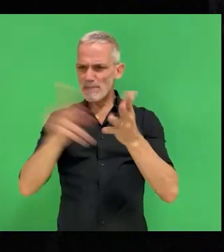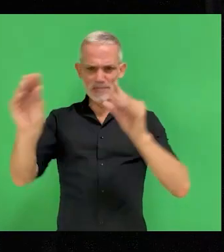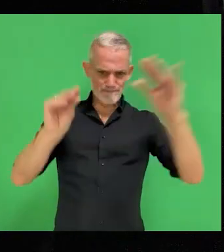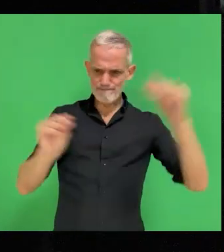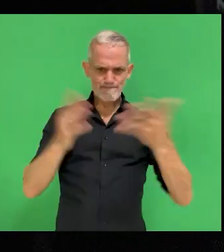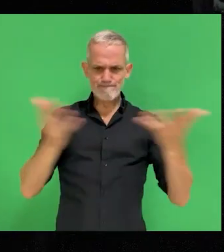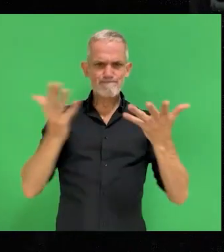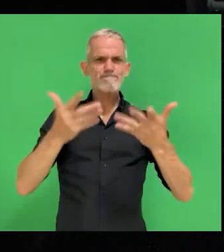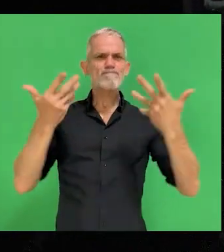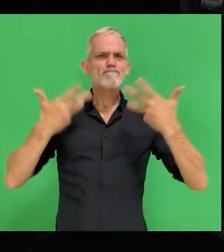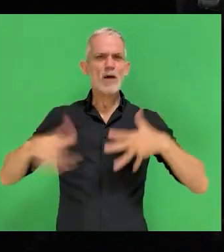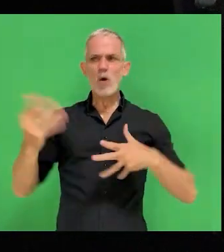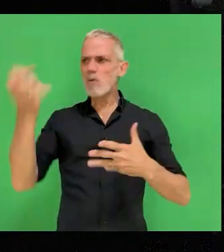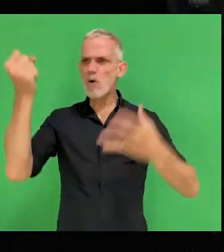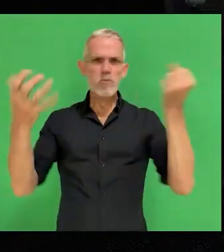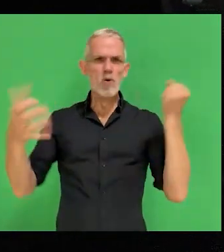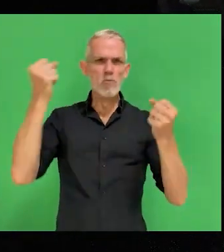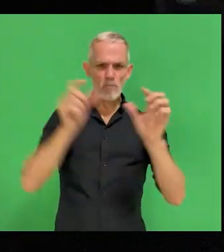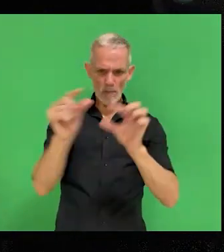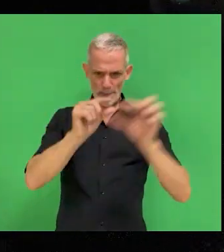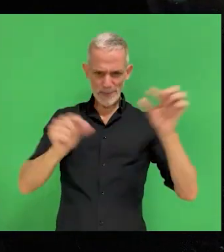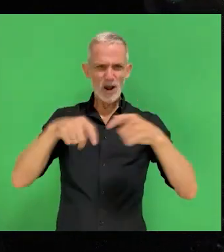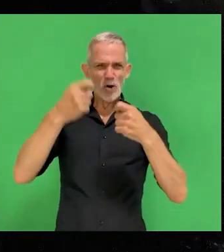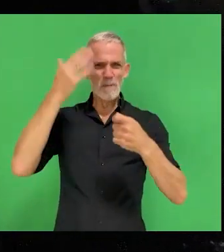Probablemente tengamos que vivir con la idea de lo que no cierra.